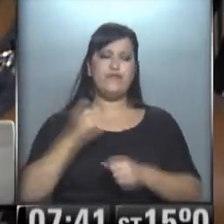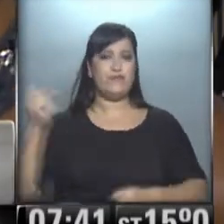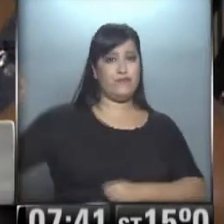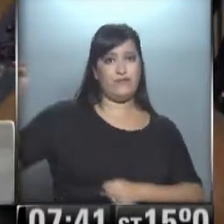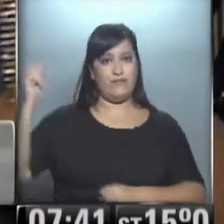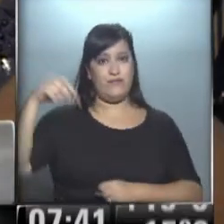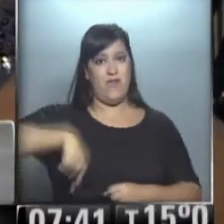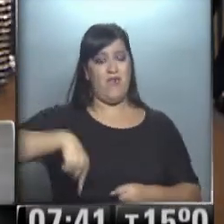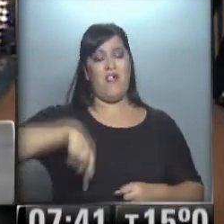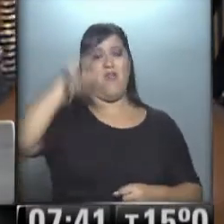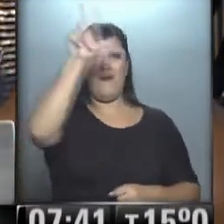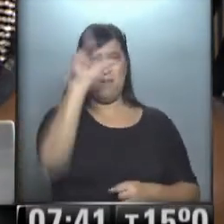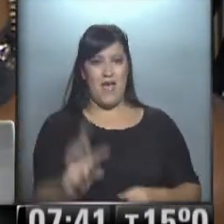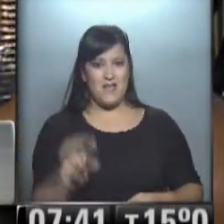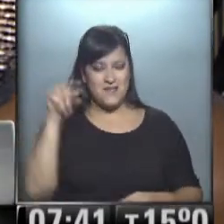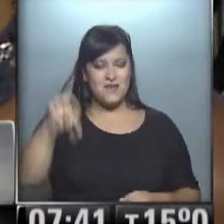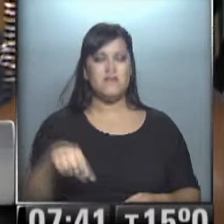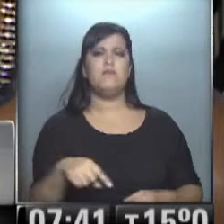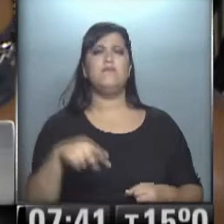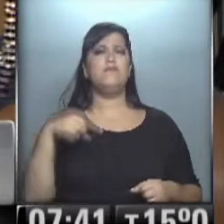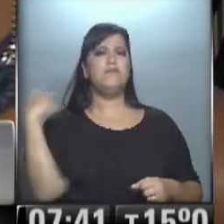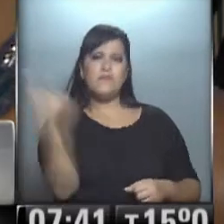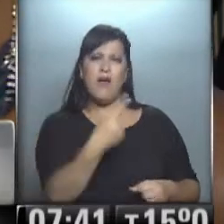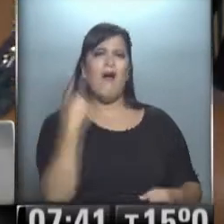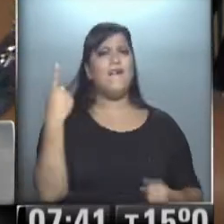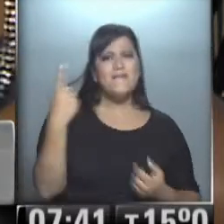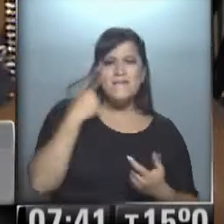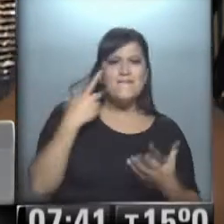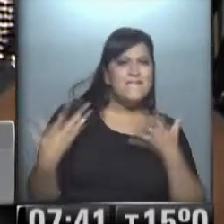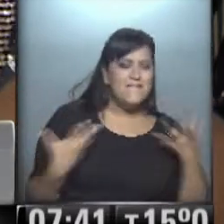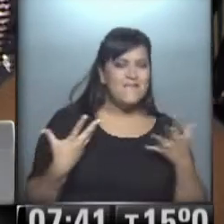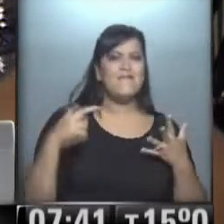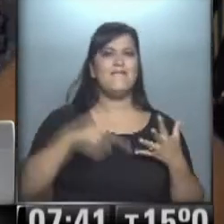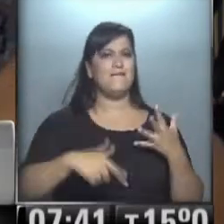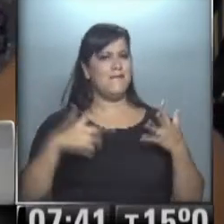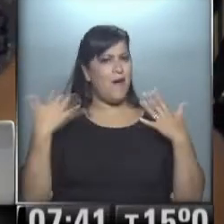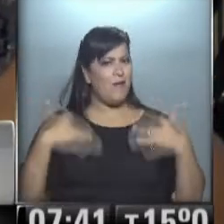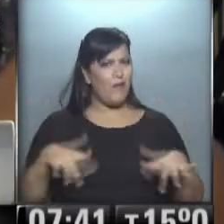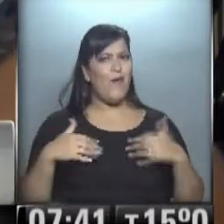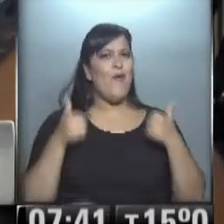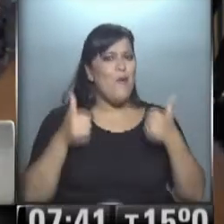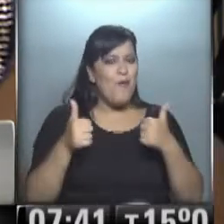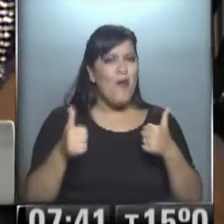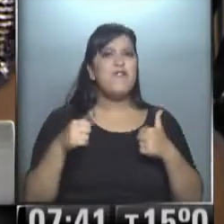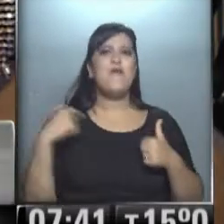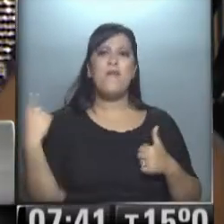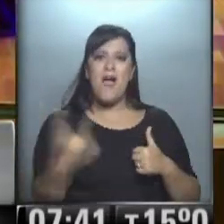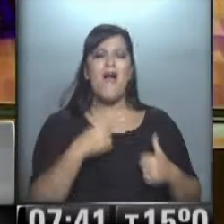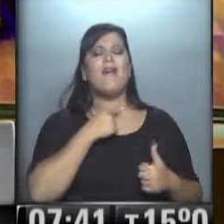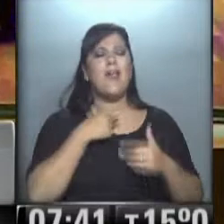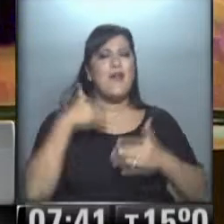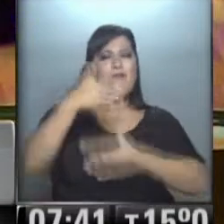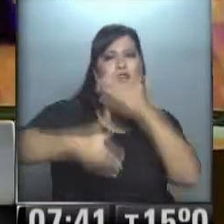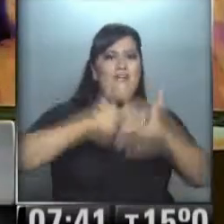país. Venimos con toda una expectativa totalmente alta para tratar de seguir avanzando